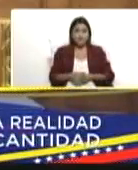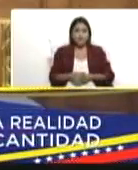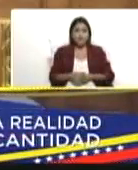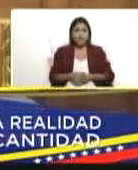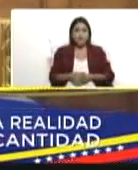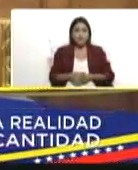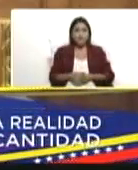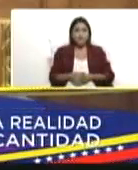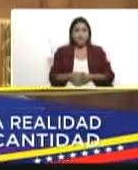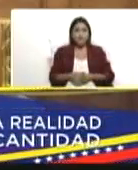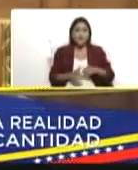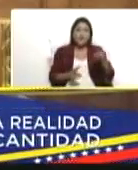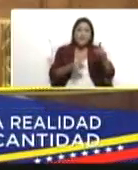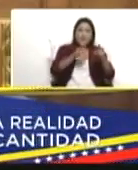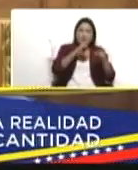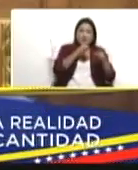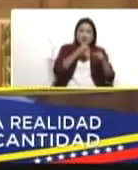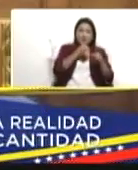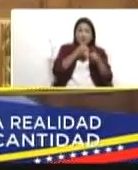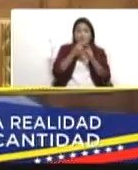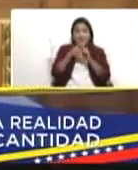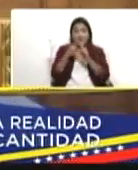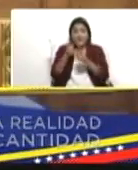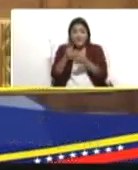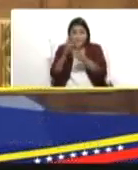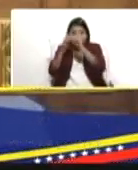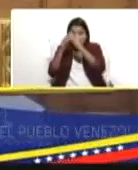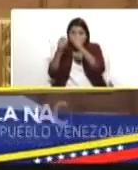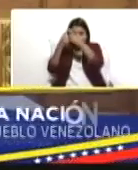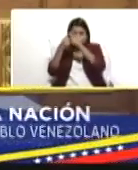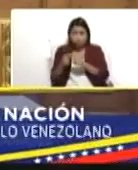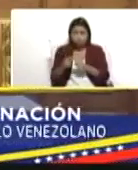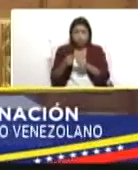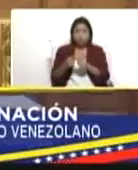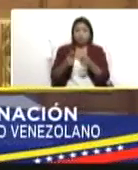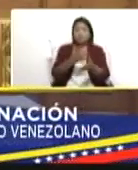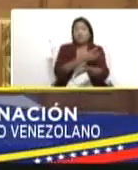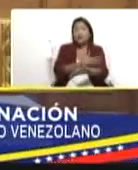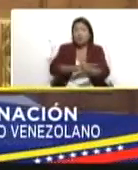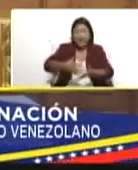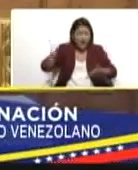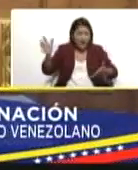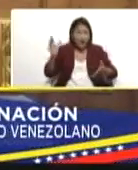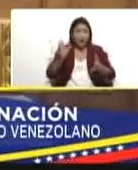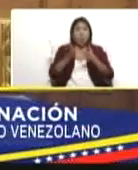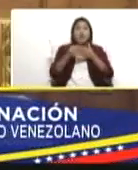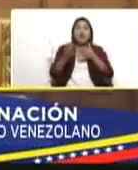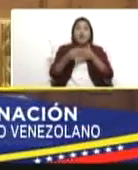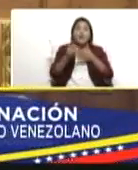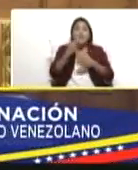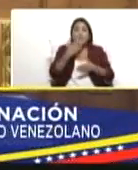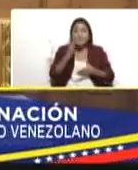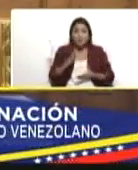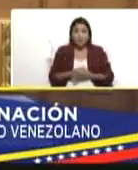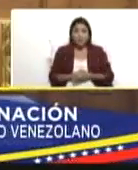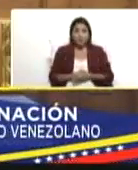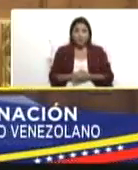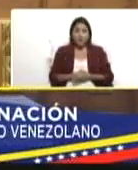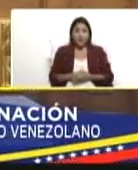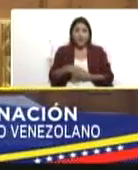cifras estaríamos hablando de una cifra mil millonaria equivalente en dólares